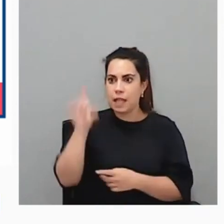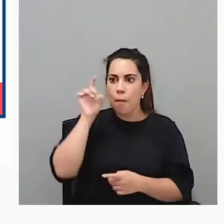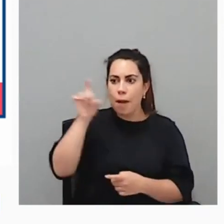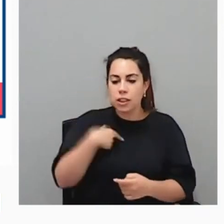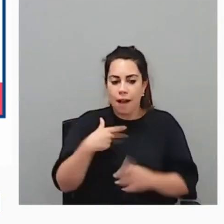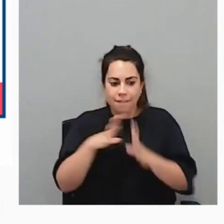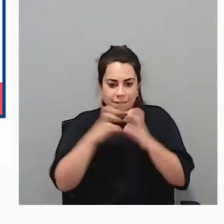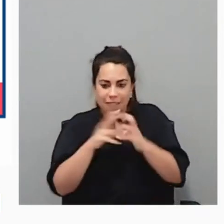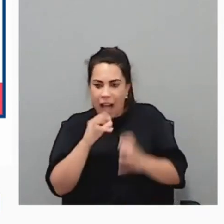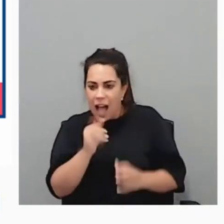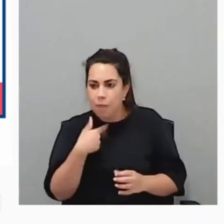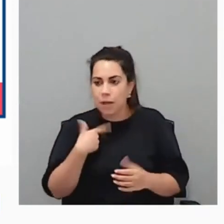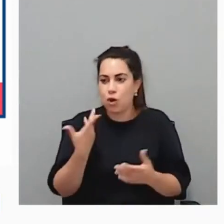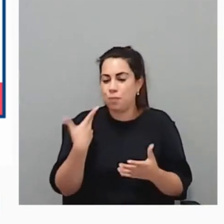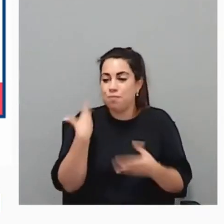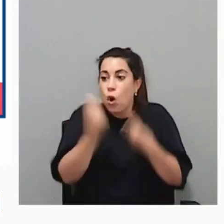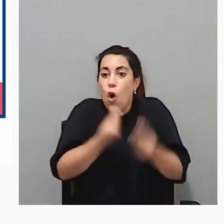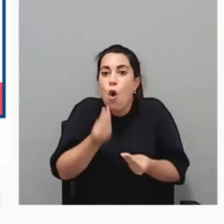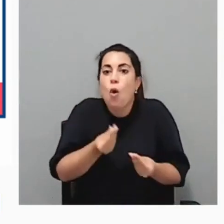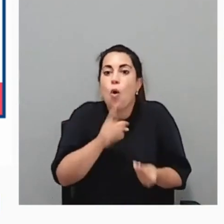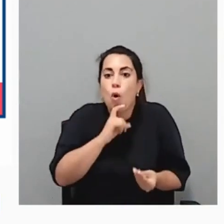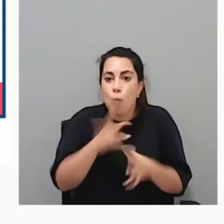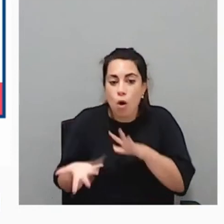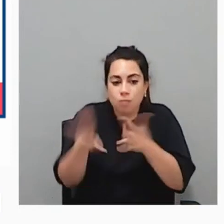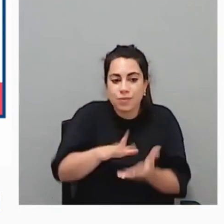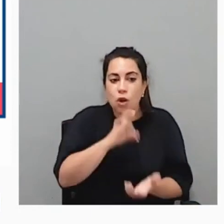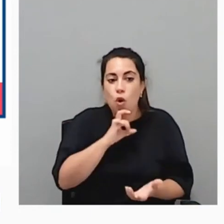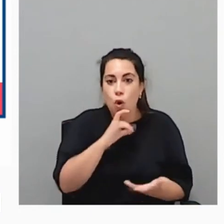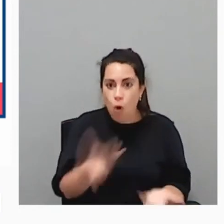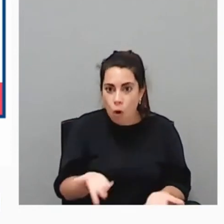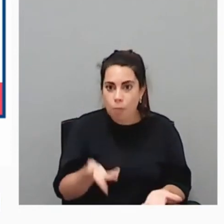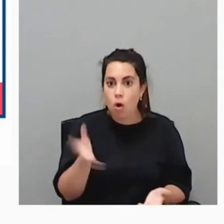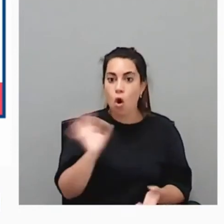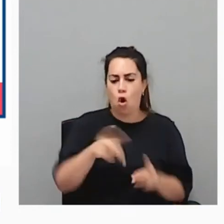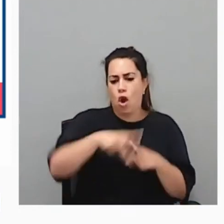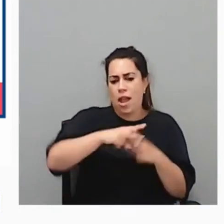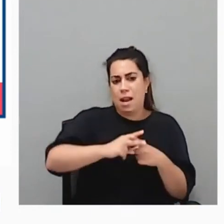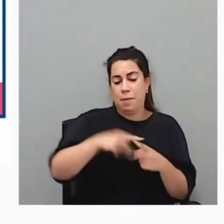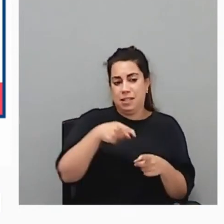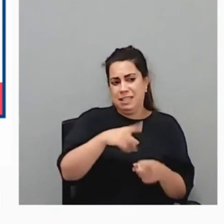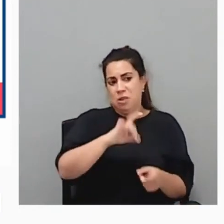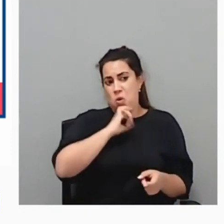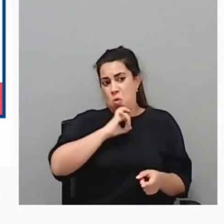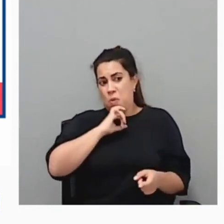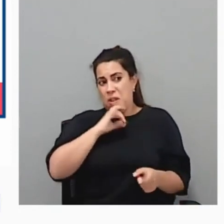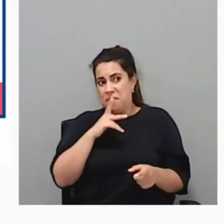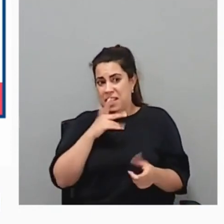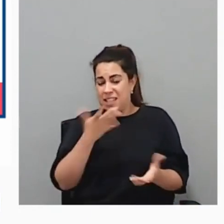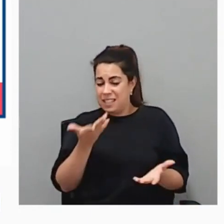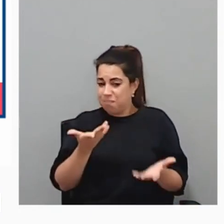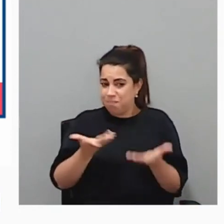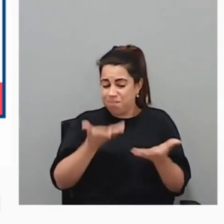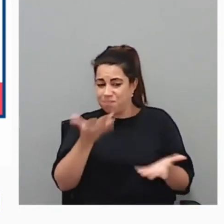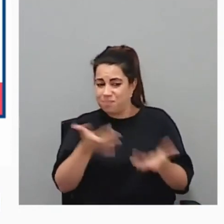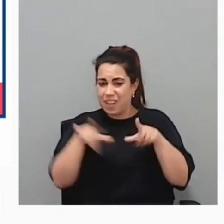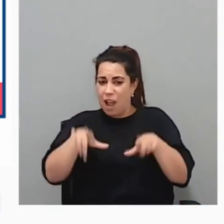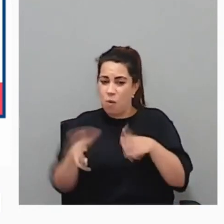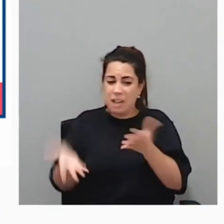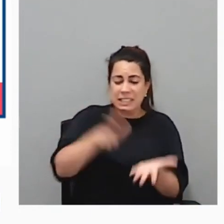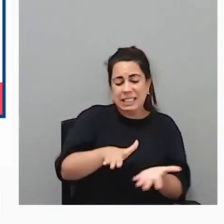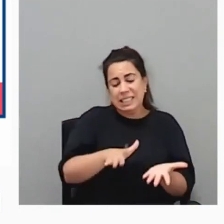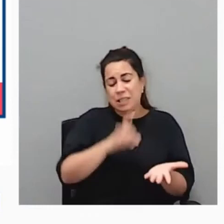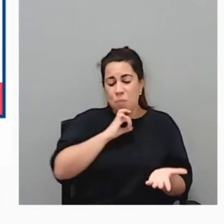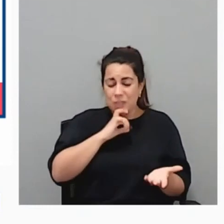cómo hacerlo. O se le proponen herramientas que son muy complejas y que son muy difíciles de llevar a cabo a lo mejor con los recursos